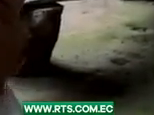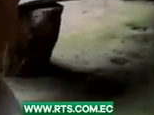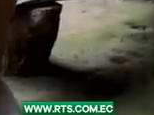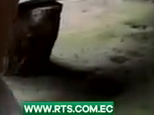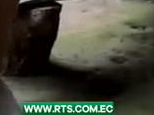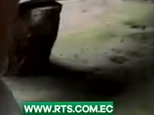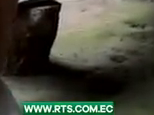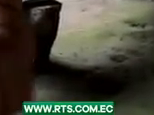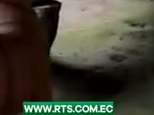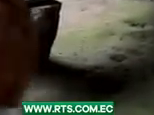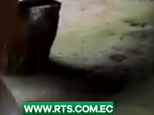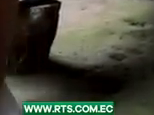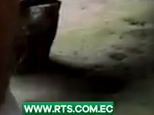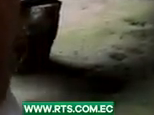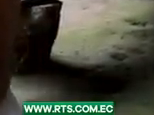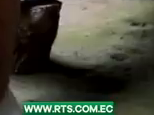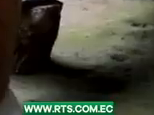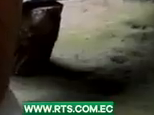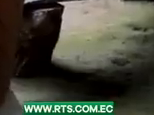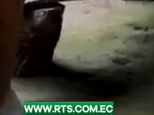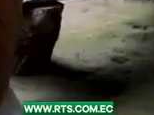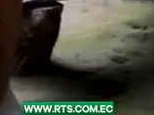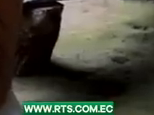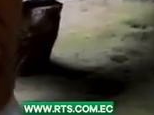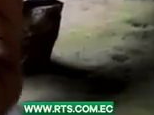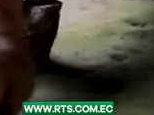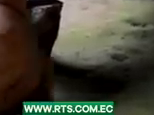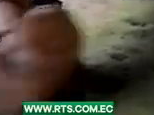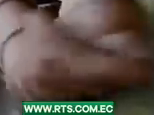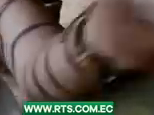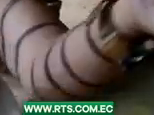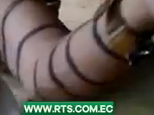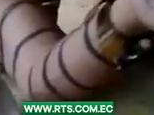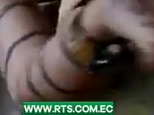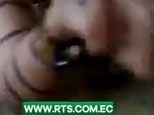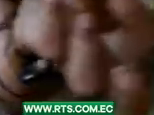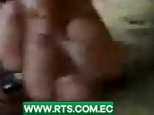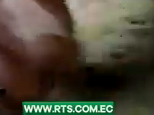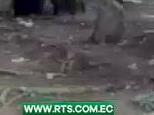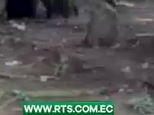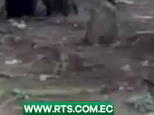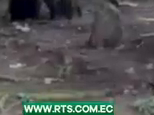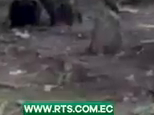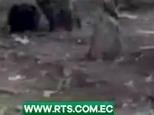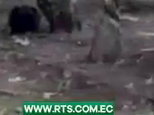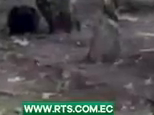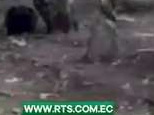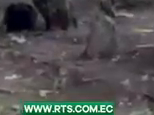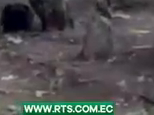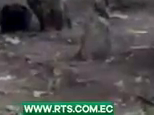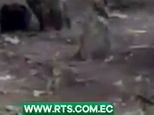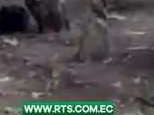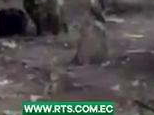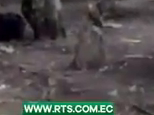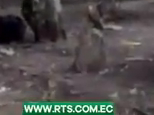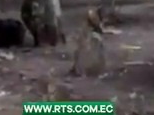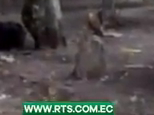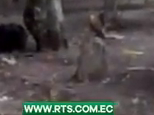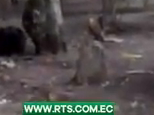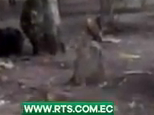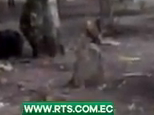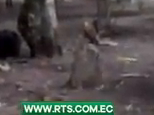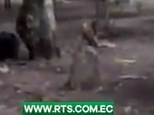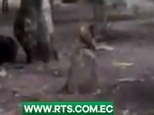pero digamos zapote de anticancerígenos. Y también lo que es la medicina, o sea, el pingo, conozco a Guaviduca. Y